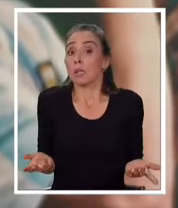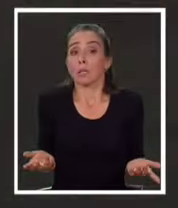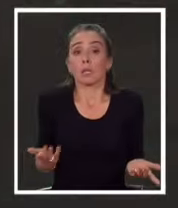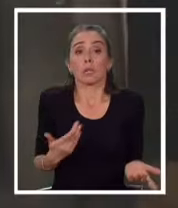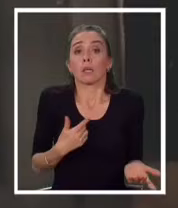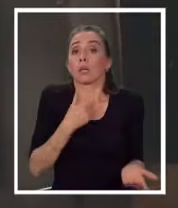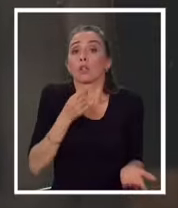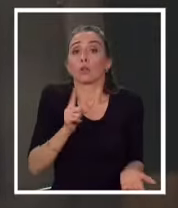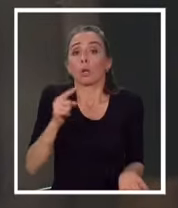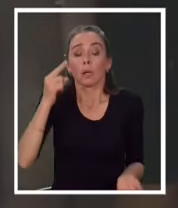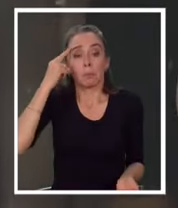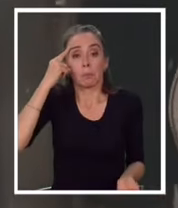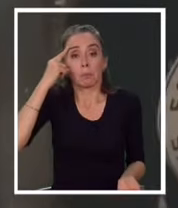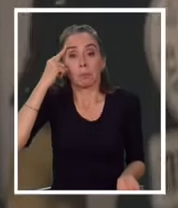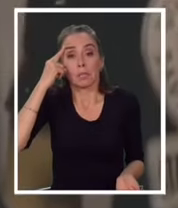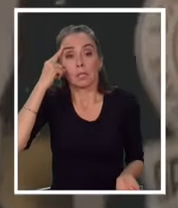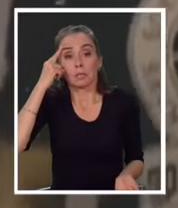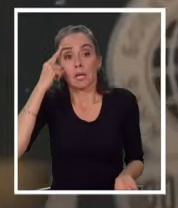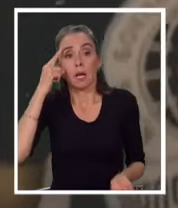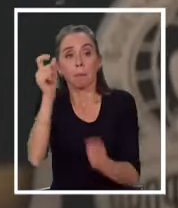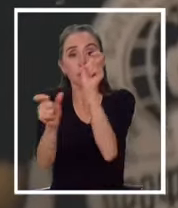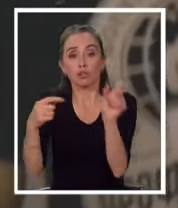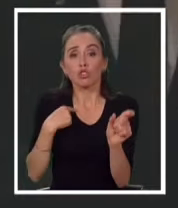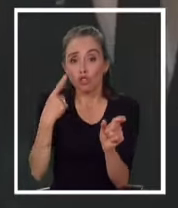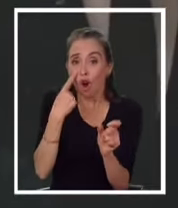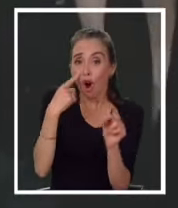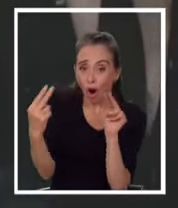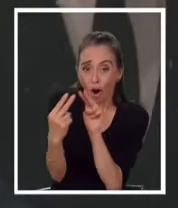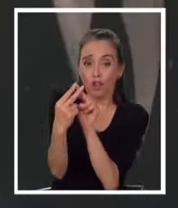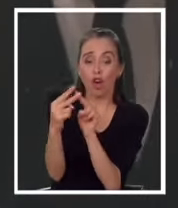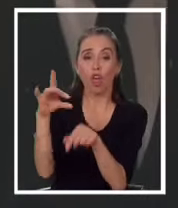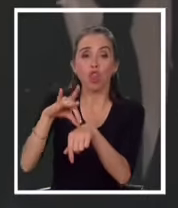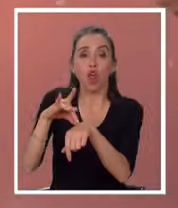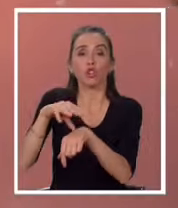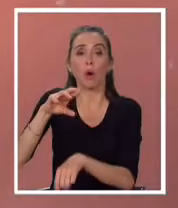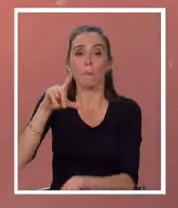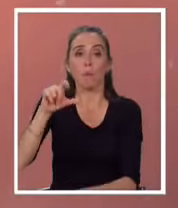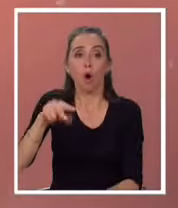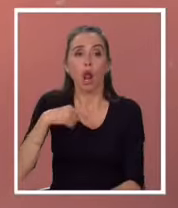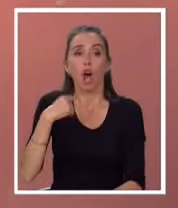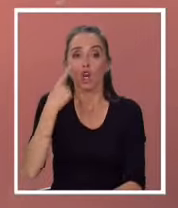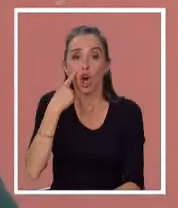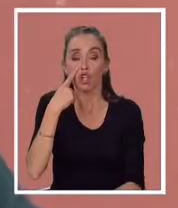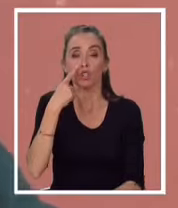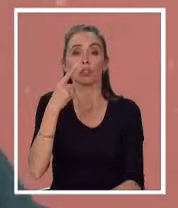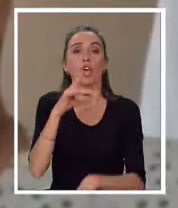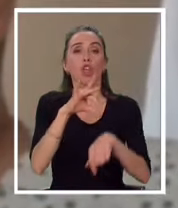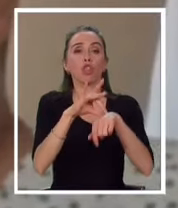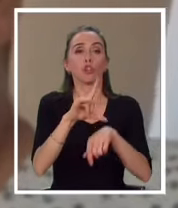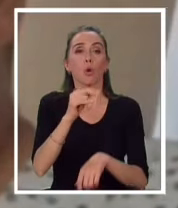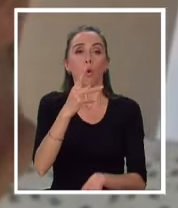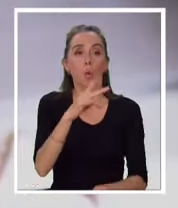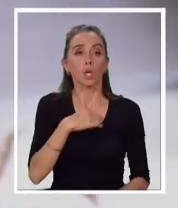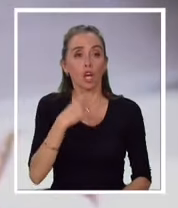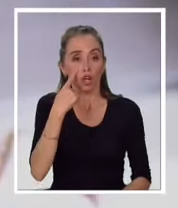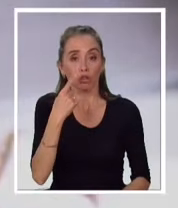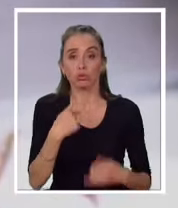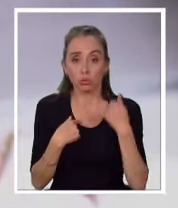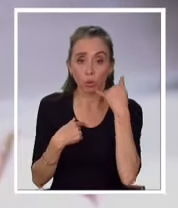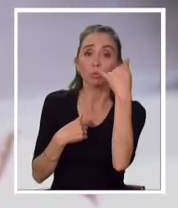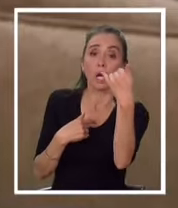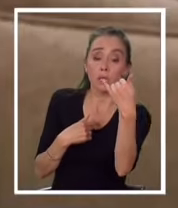Yo no quiero pensar, porque hay gente que yo conocí, yo al doctor Morla lo conocí, al doctor Luque yo lo